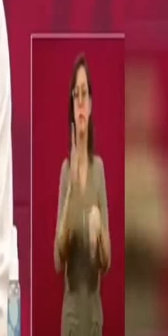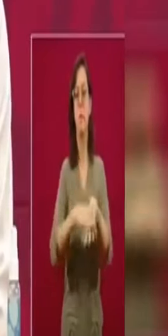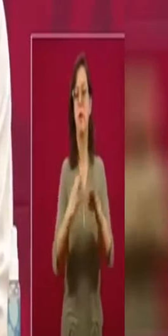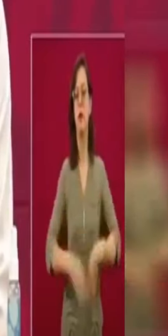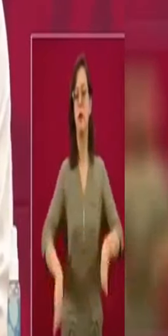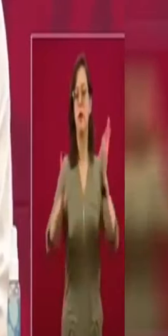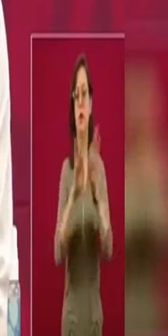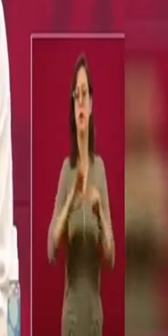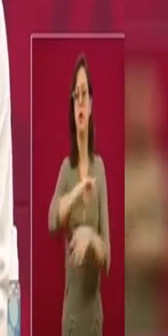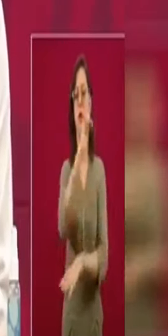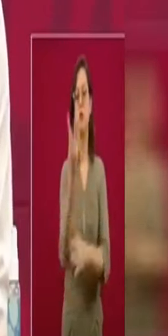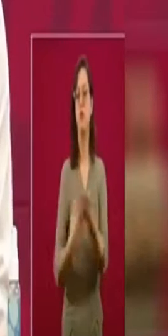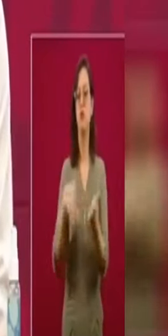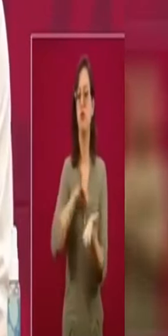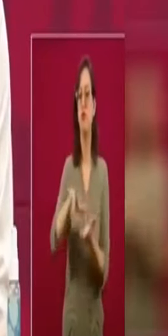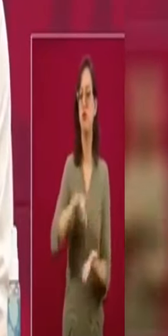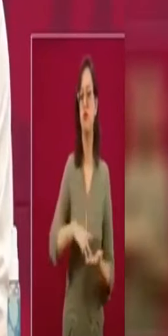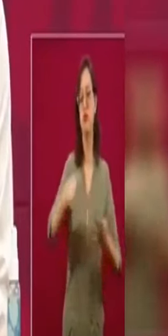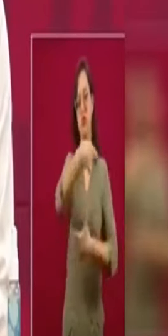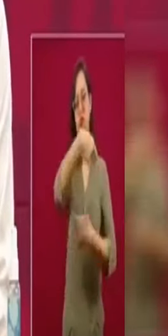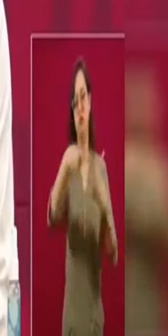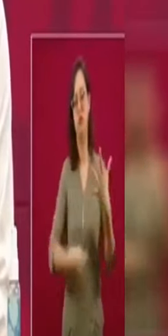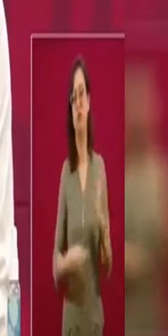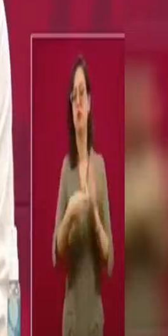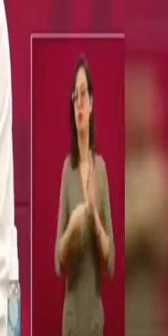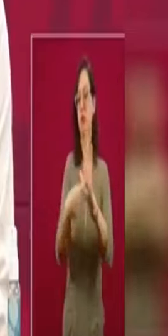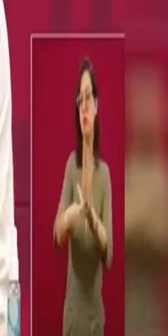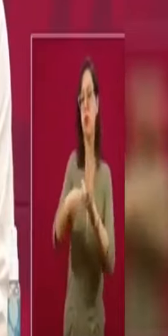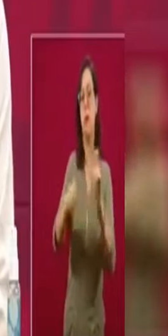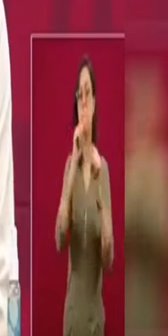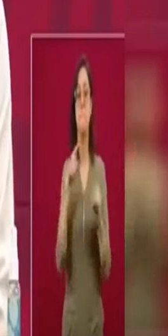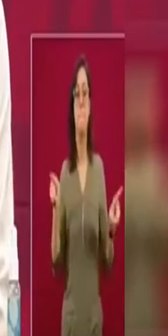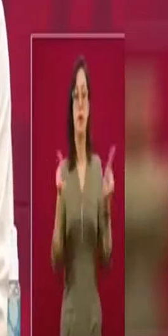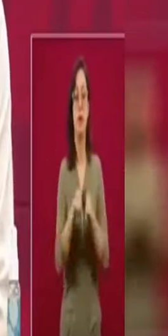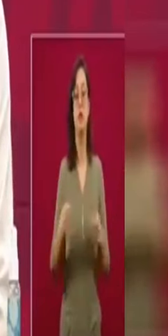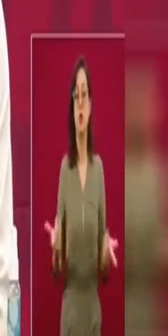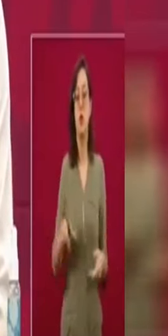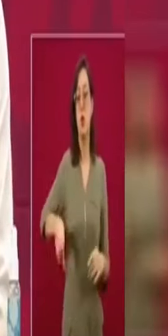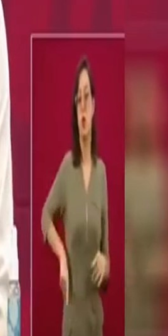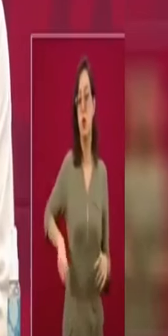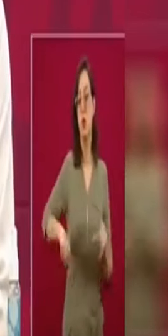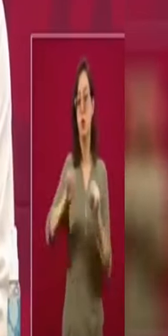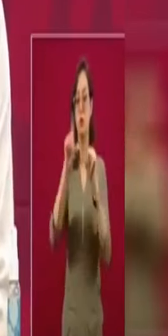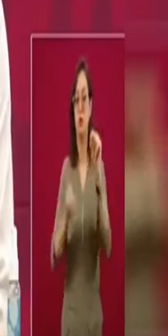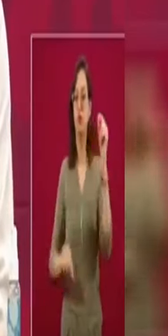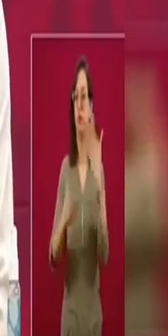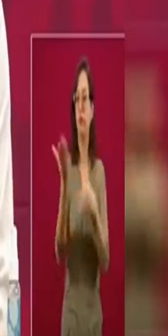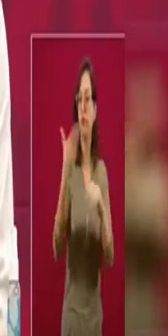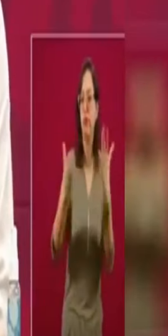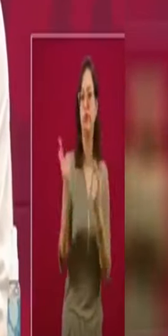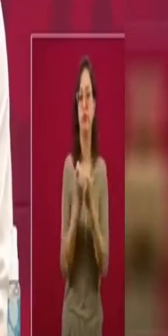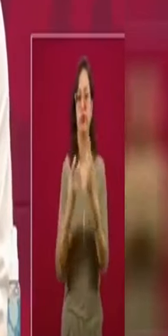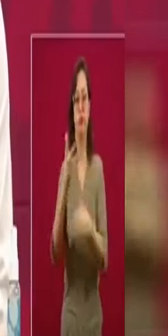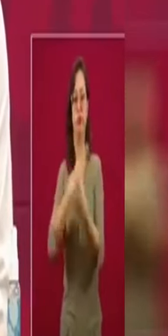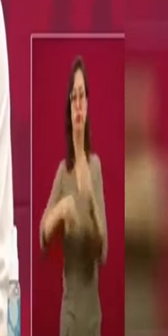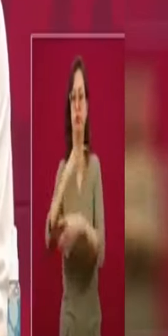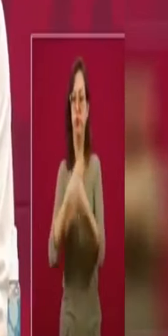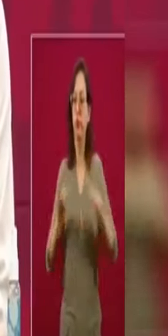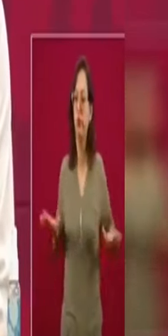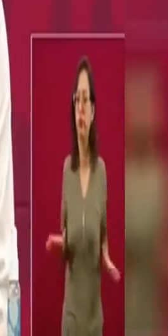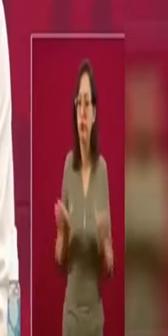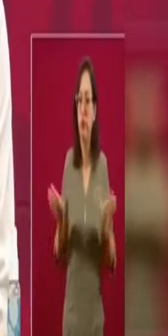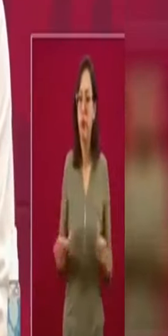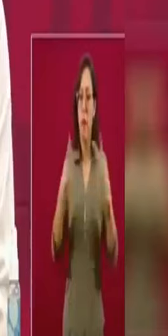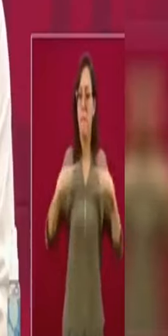enfrentar es que parte por ignorancia no se realicen los procesos democráticos como los establece la ley y que ello dé pie a algún tipo de queja